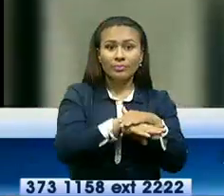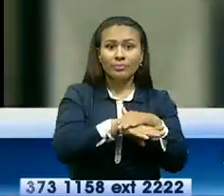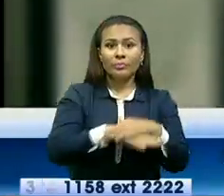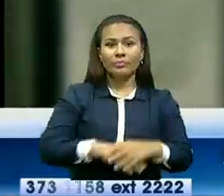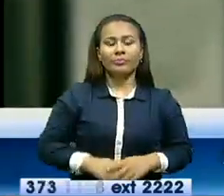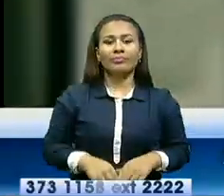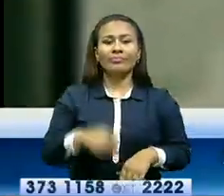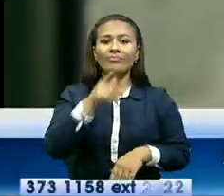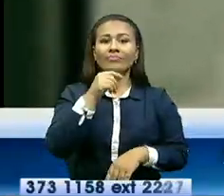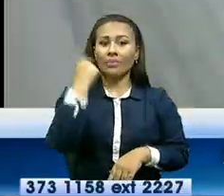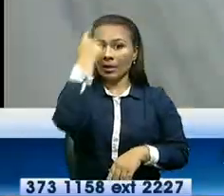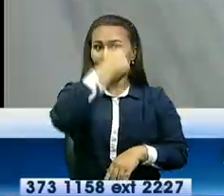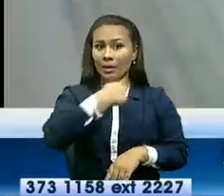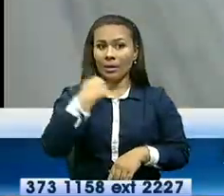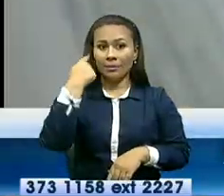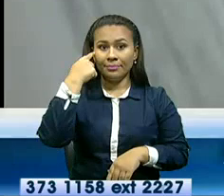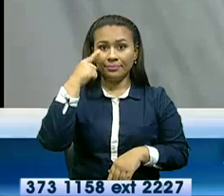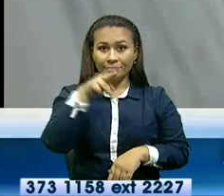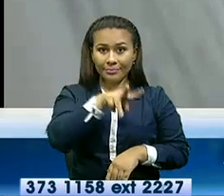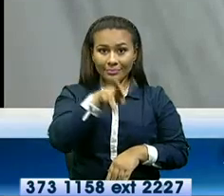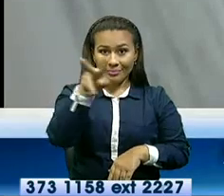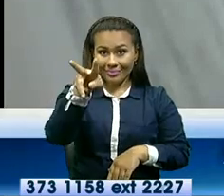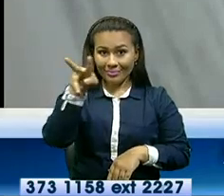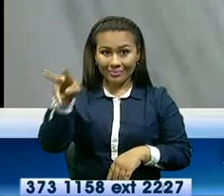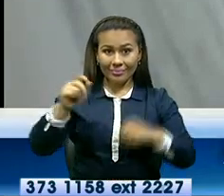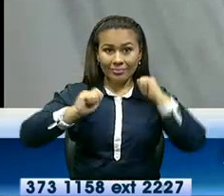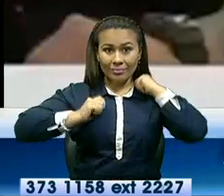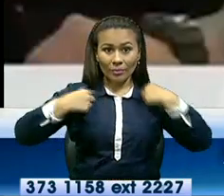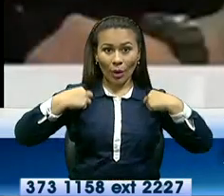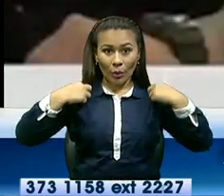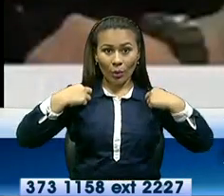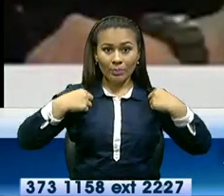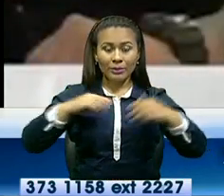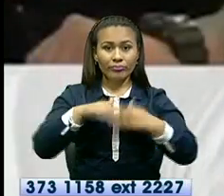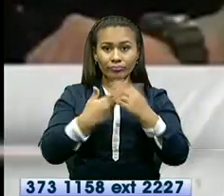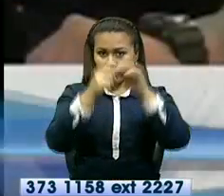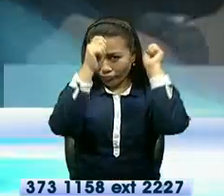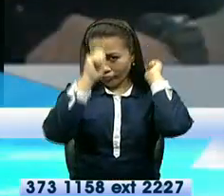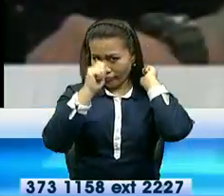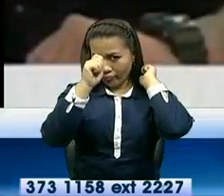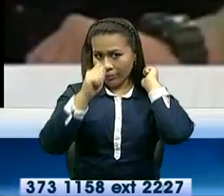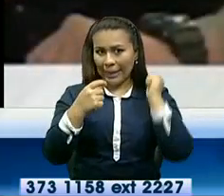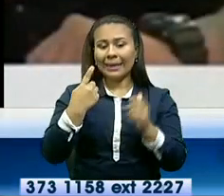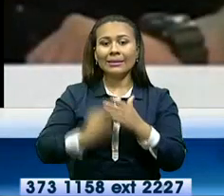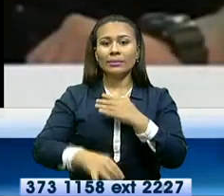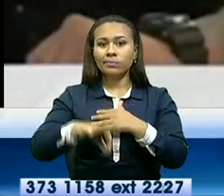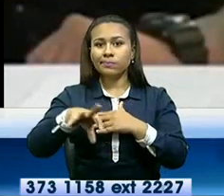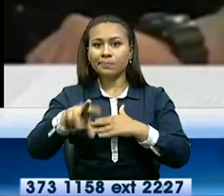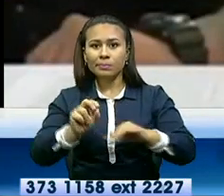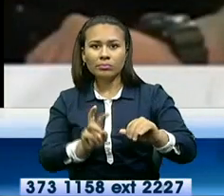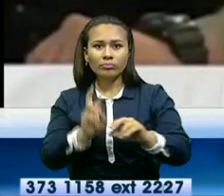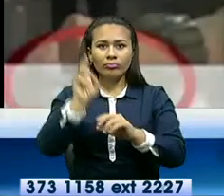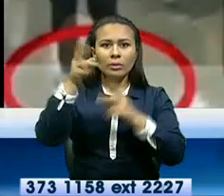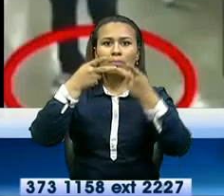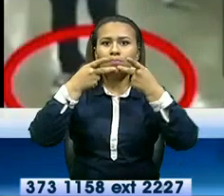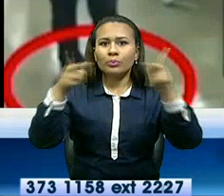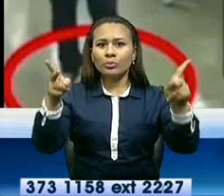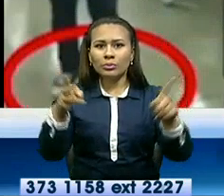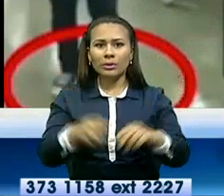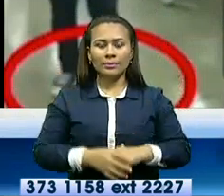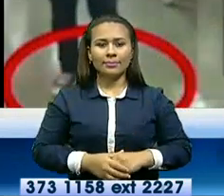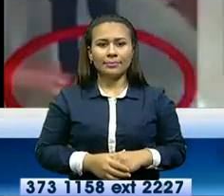Los identificaron por la vestimenta que utilizaban para robar y que coincidían con la que usaban para subir a las redes sociales.